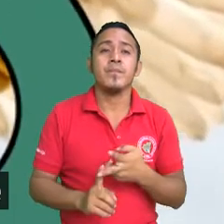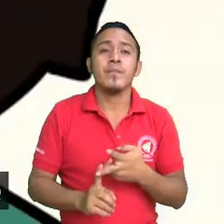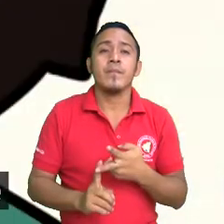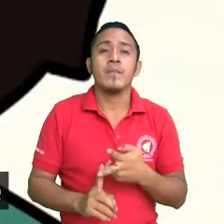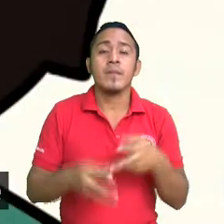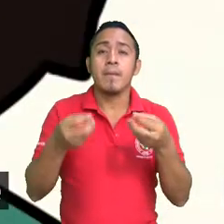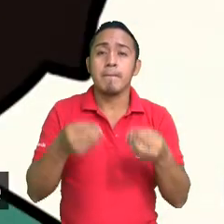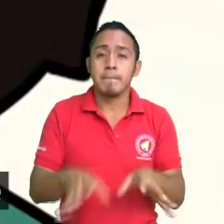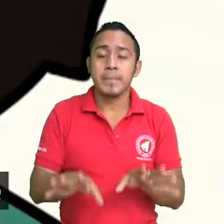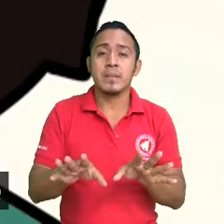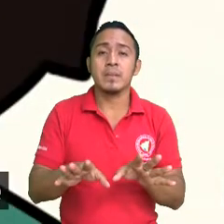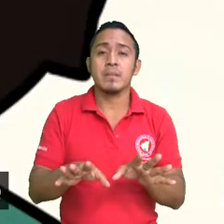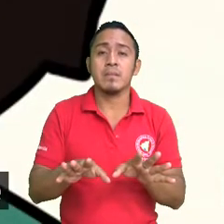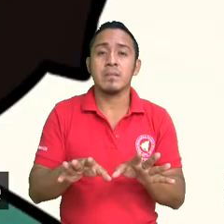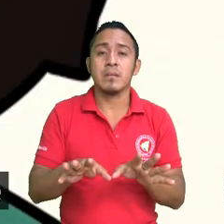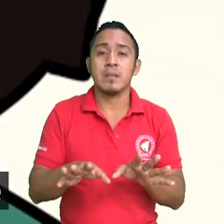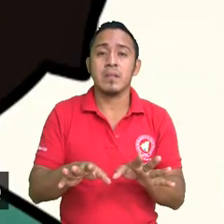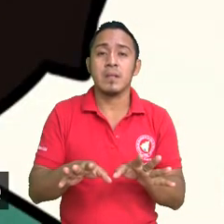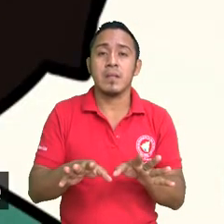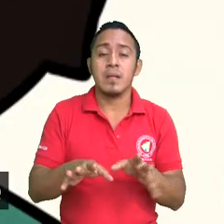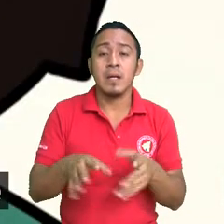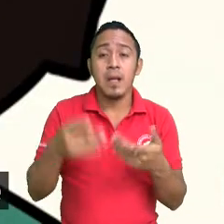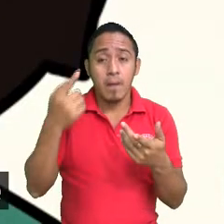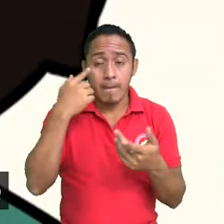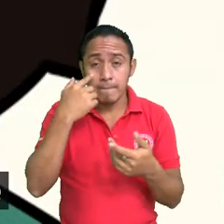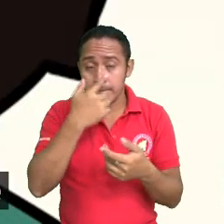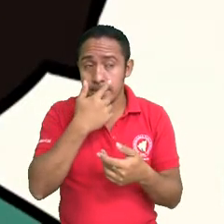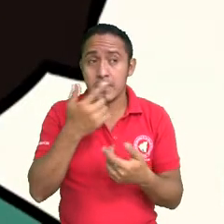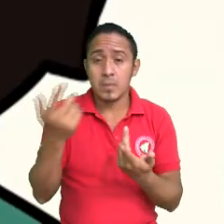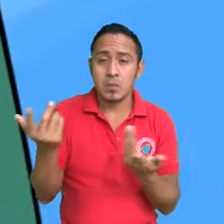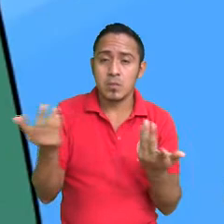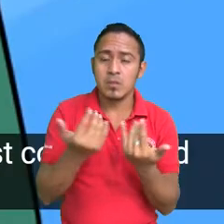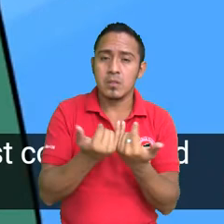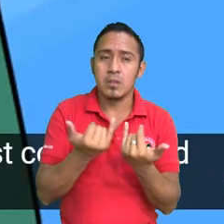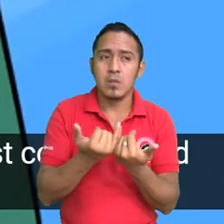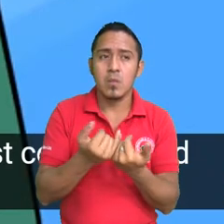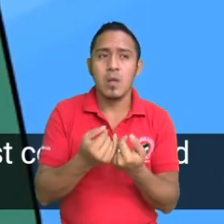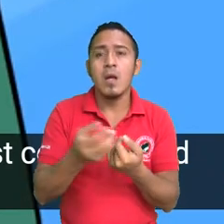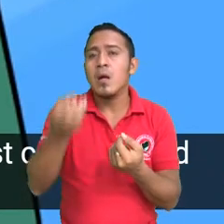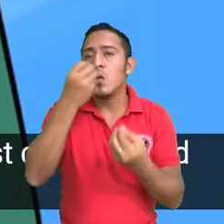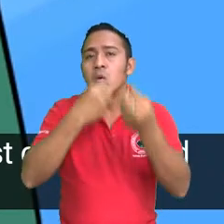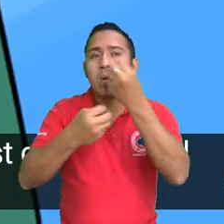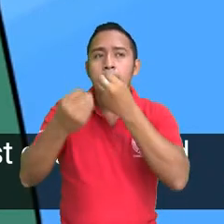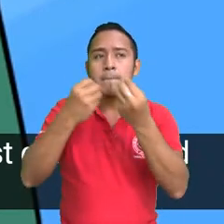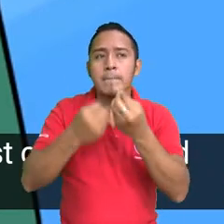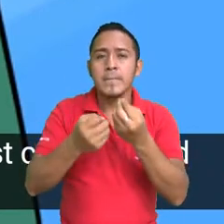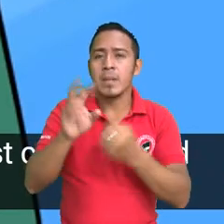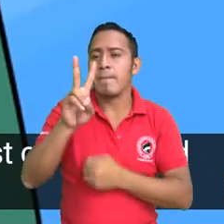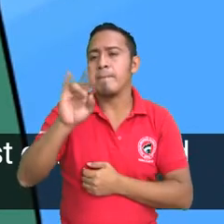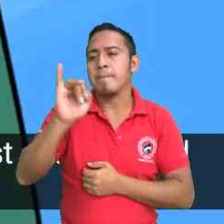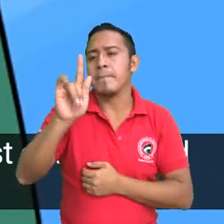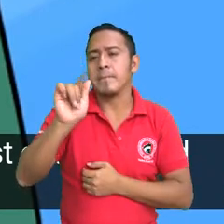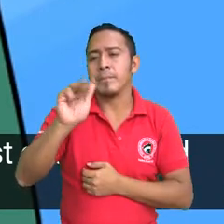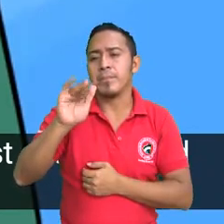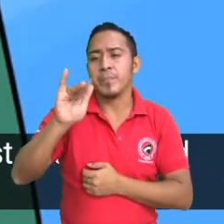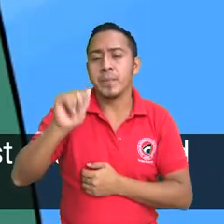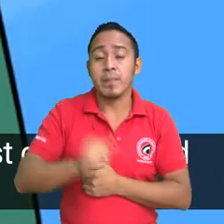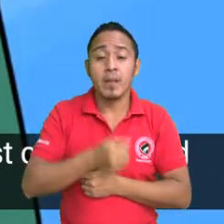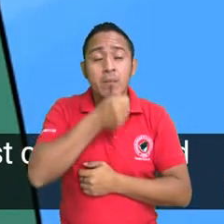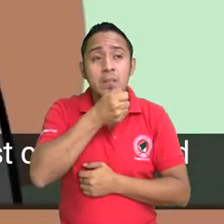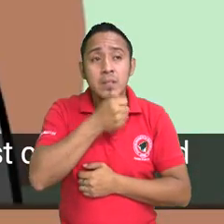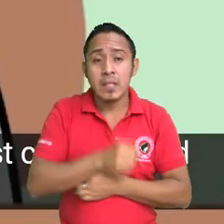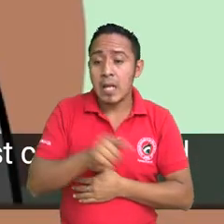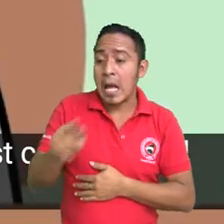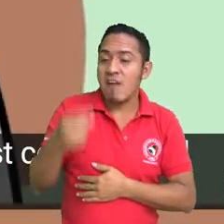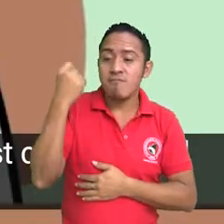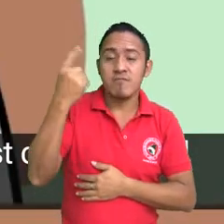pérdida de visión o falta de mejor visión también está relacionada con las comidas, con las vitaminas? Por ejemplo, dicen las abuelitas, a este niño